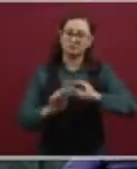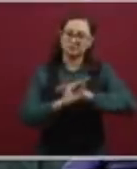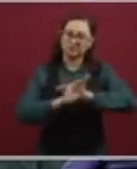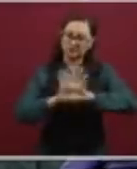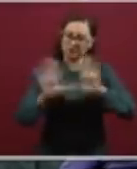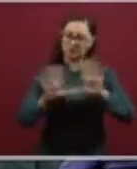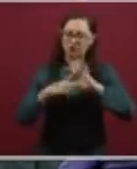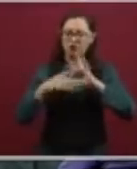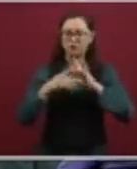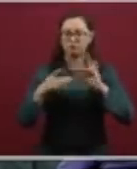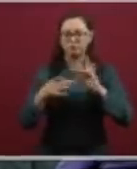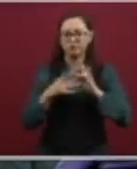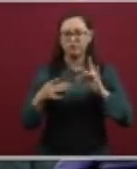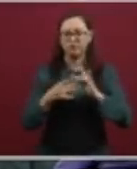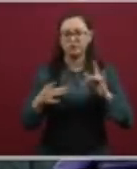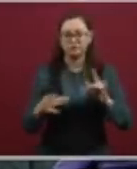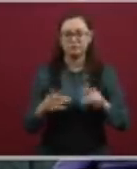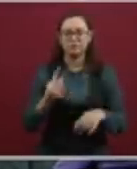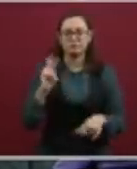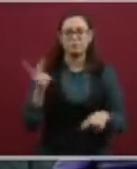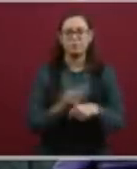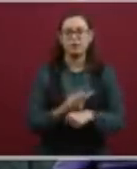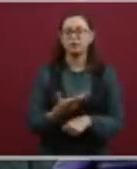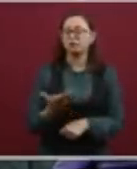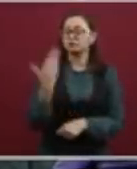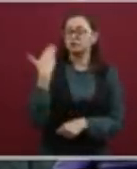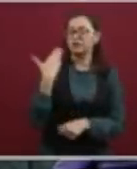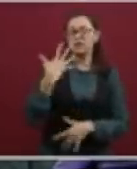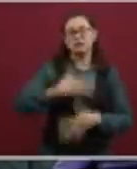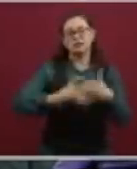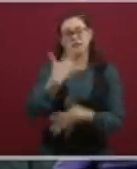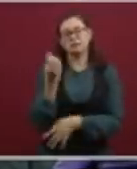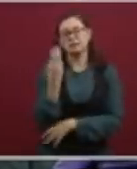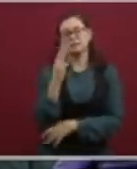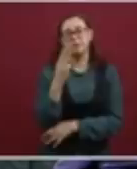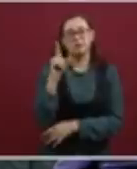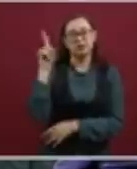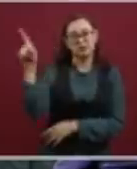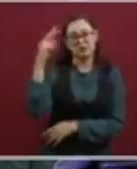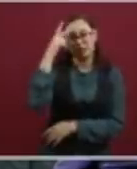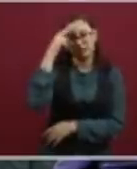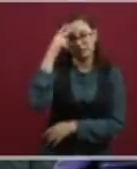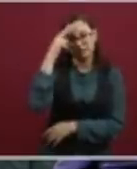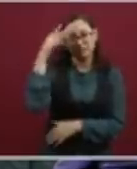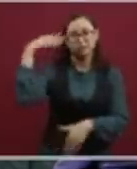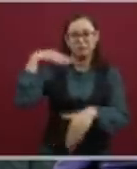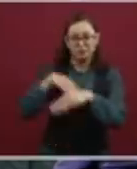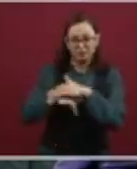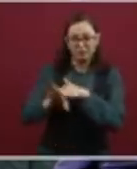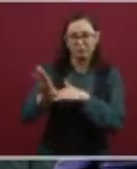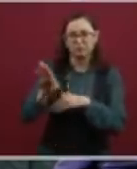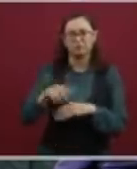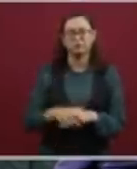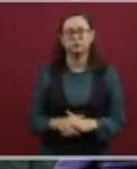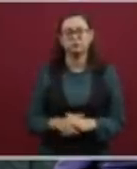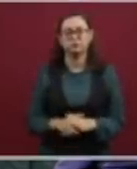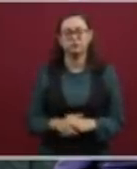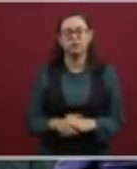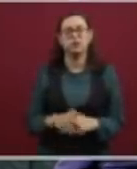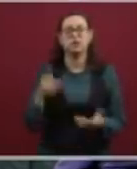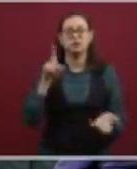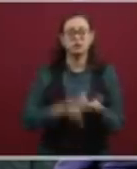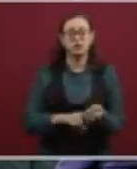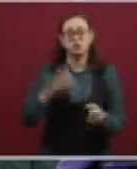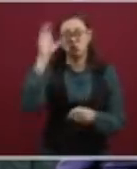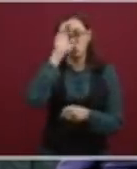comunicación. Sobre el evento realizado el 15 de mayo en el Palacio de Bellas Artes, informo lo siguiente. Los espacios